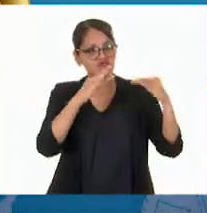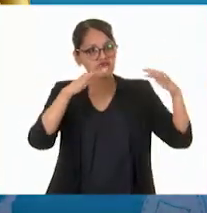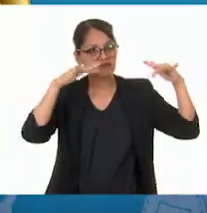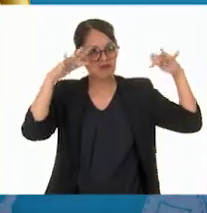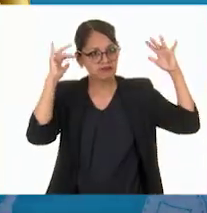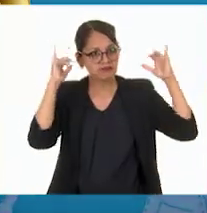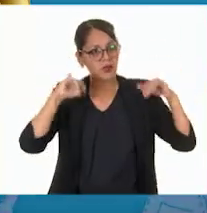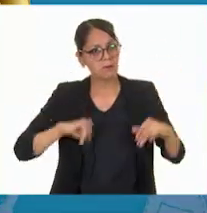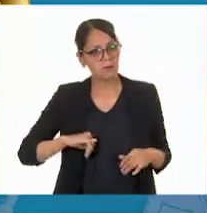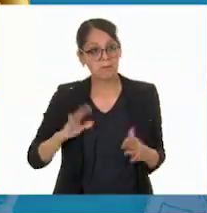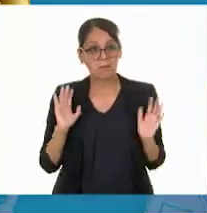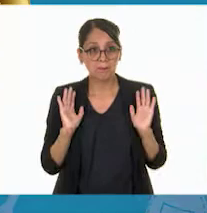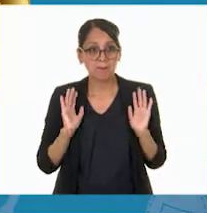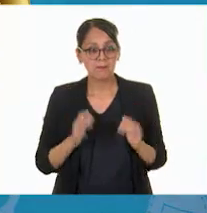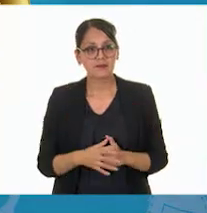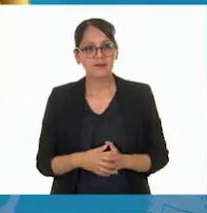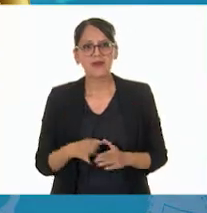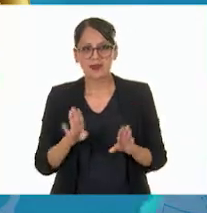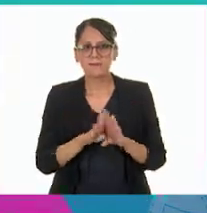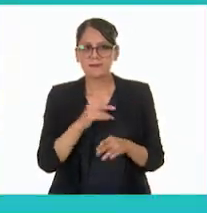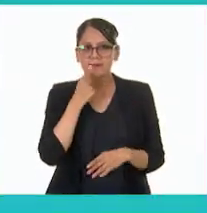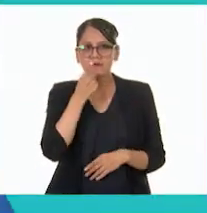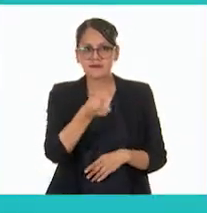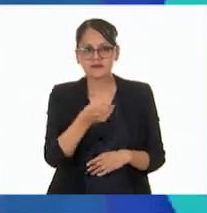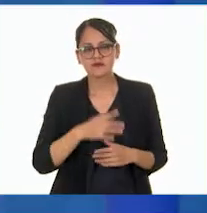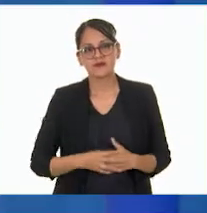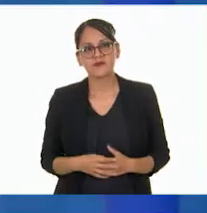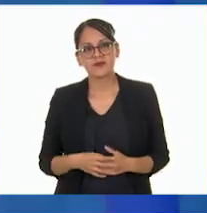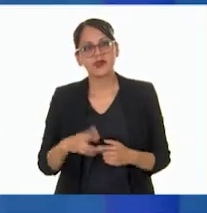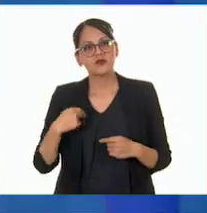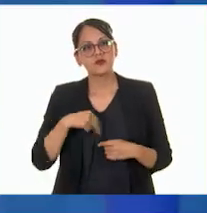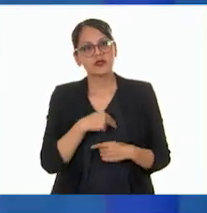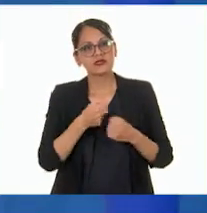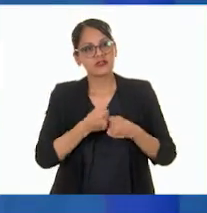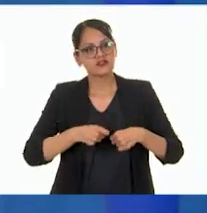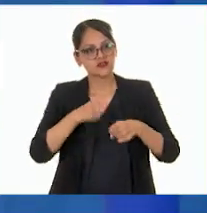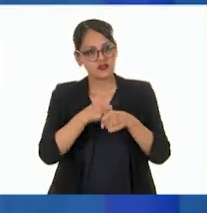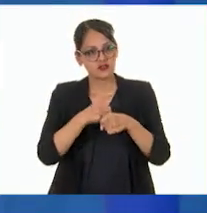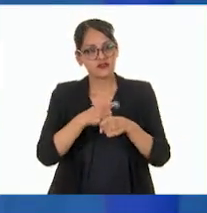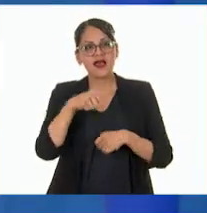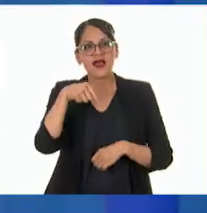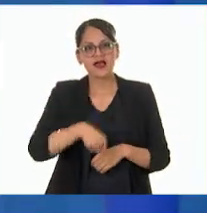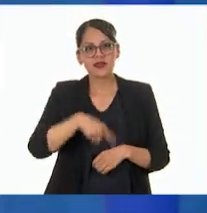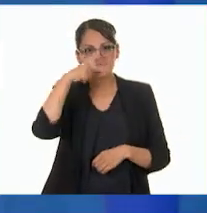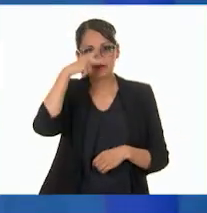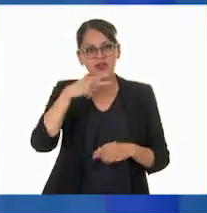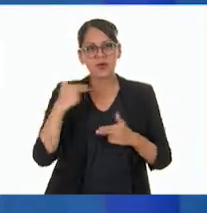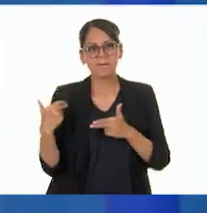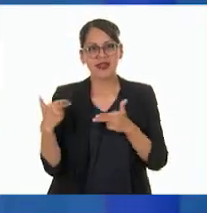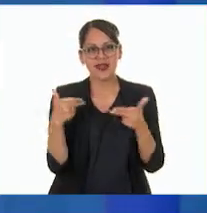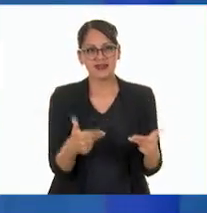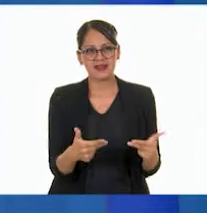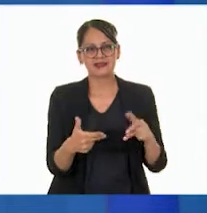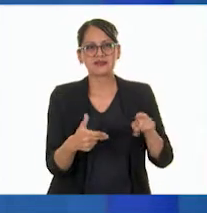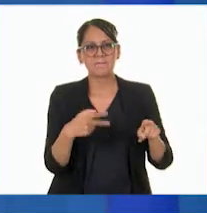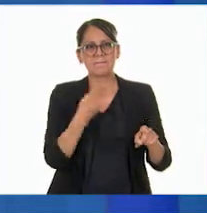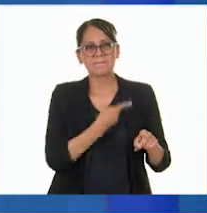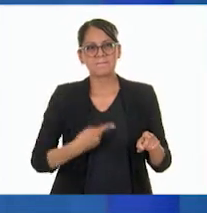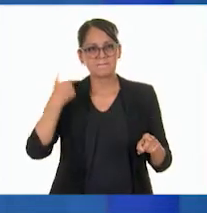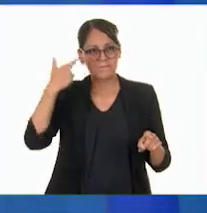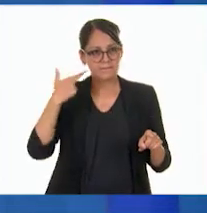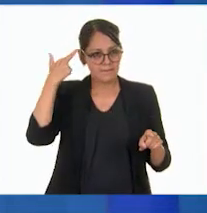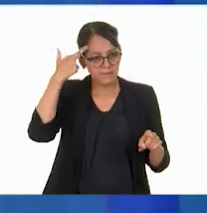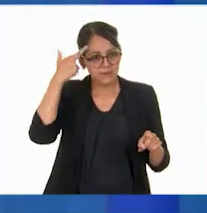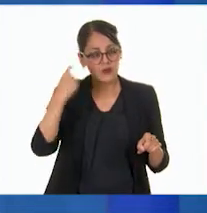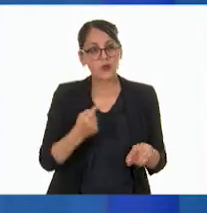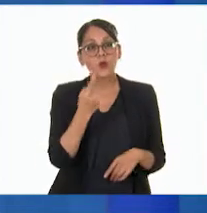e interesantes. Como bien dices, en nuestra sociedad tiene muchas herencias del pasado virreinal y